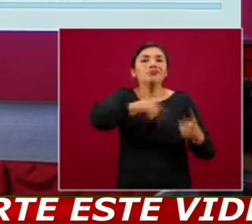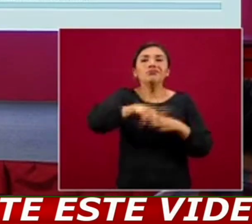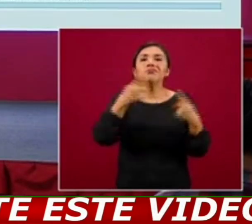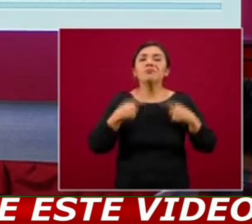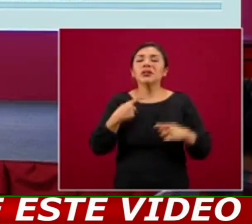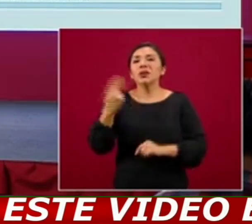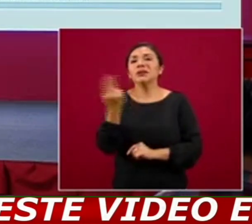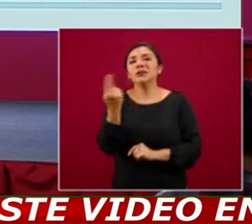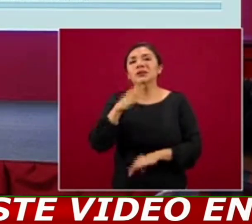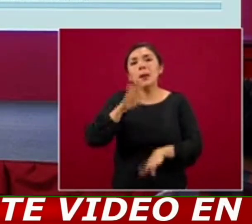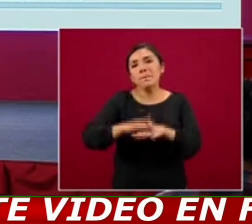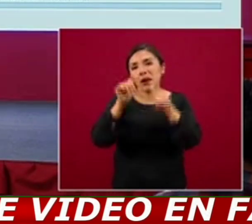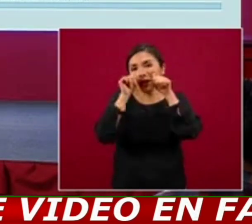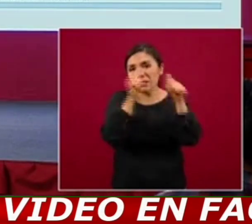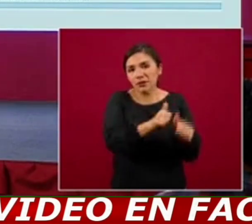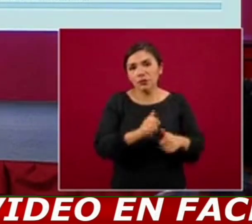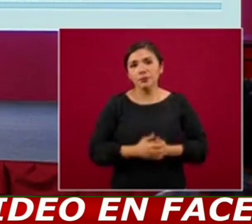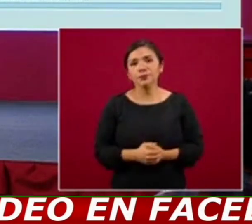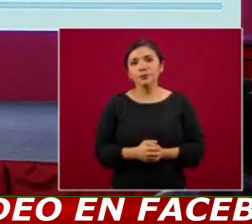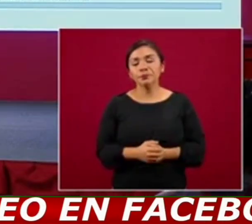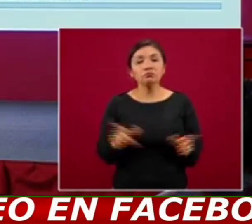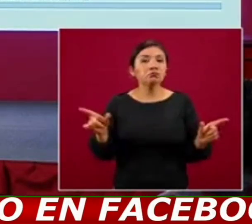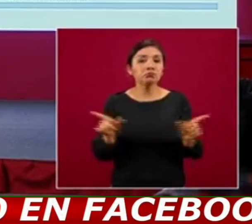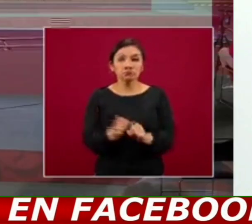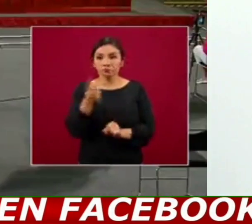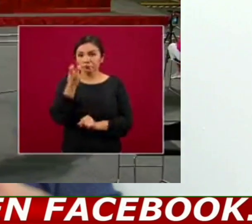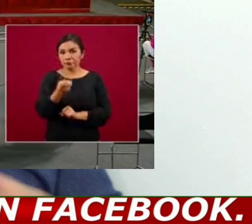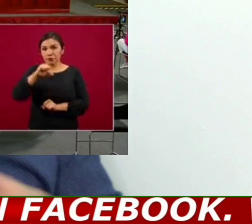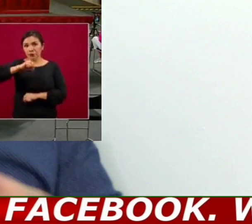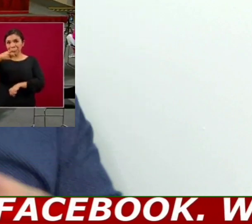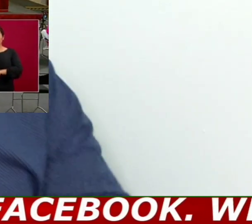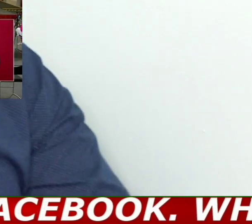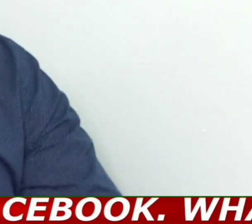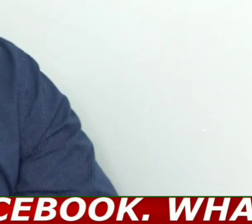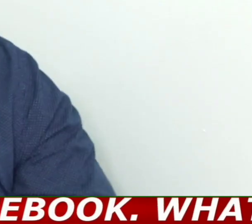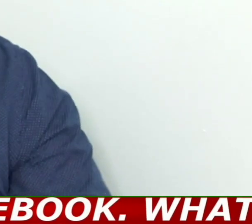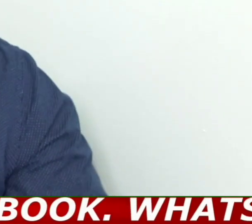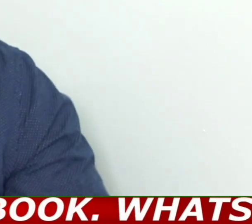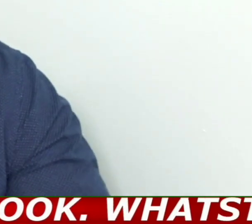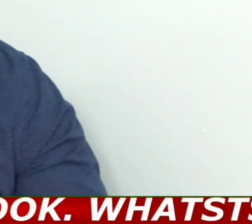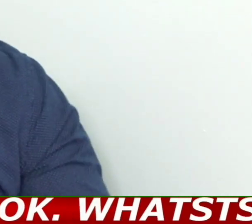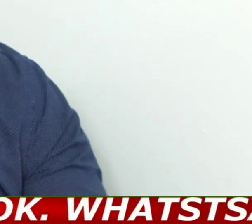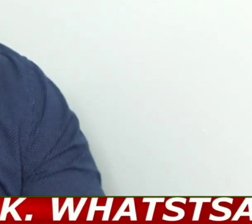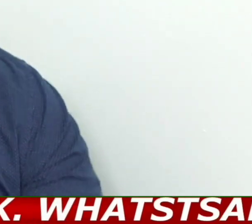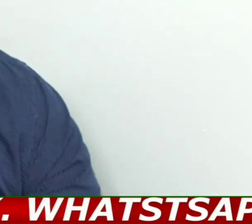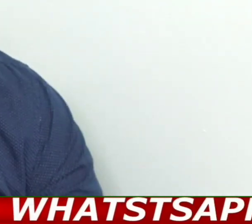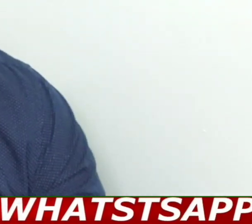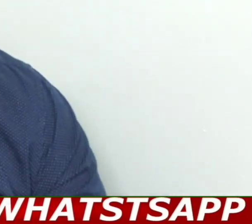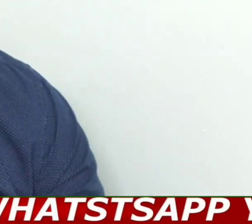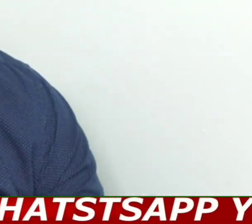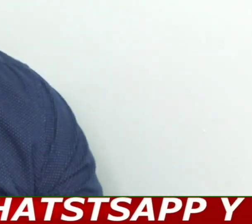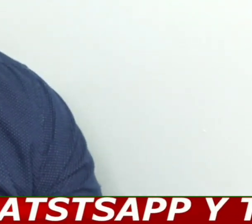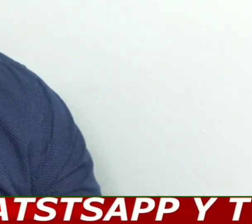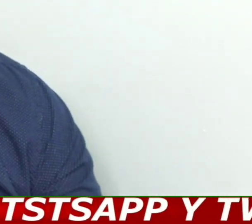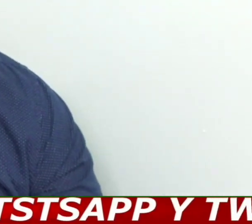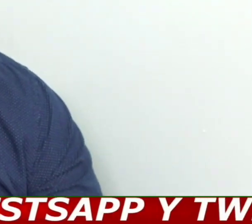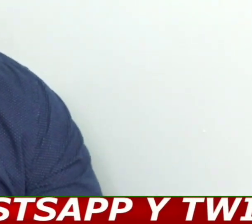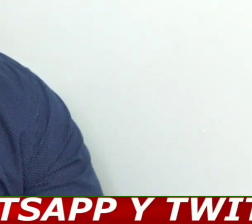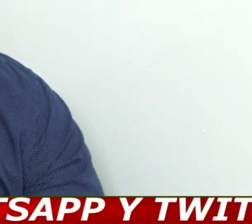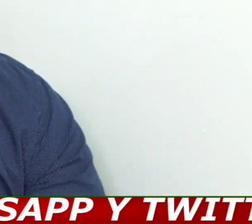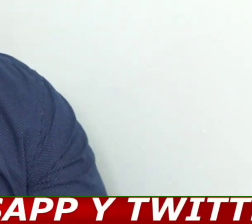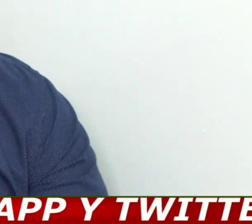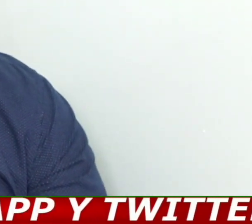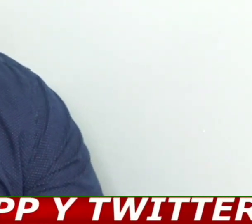este tipo de camas. Sería la actualización para esta noche. Gracias. Bueno amigos, así como terminaron de ver el video,